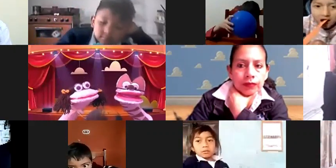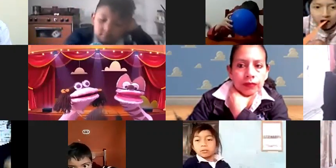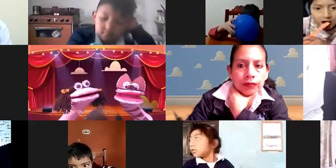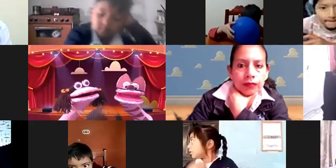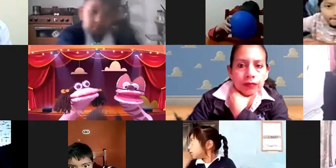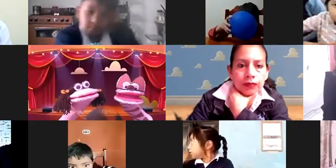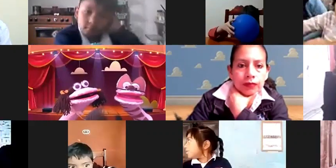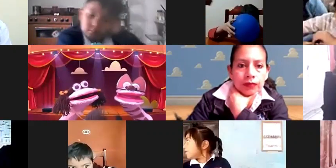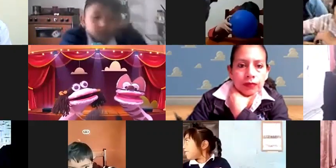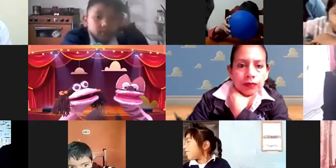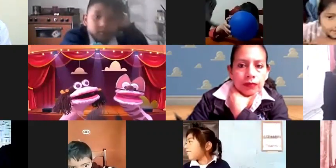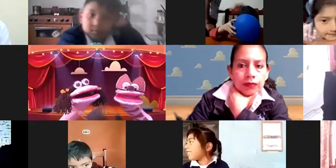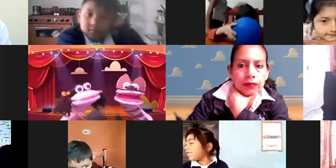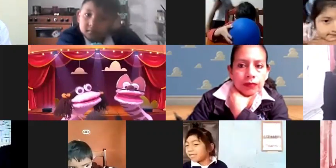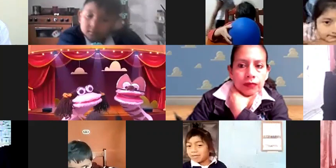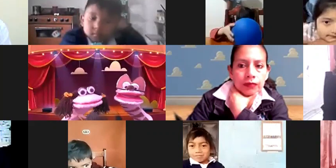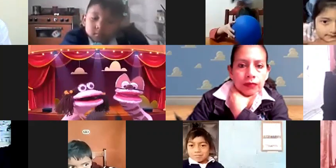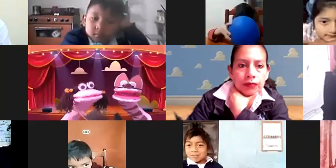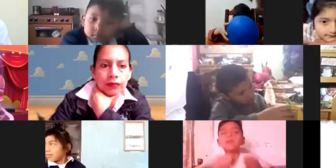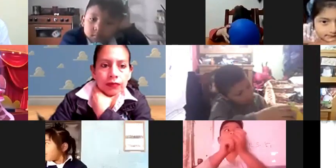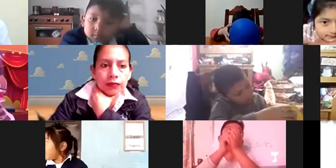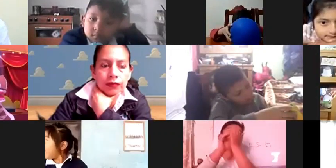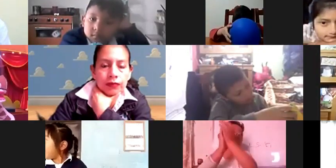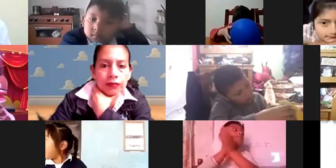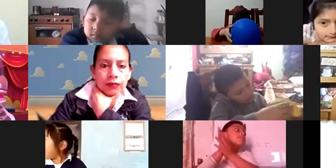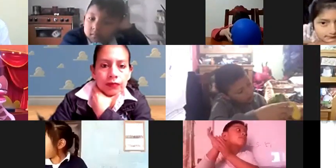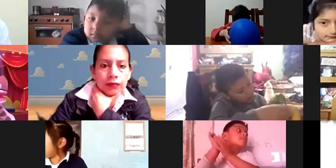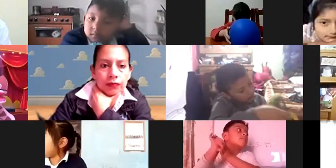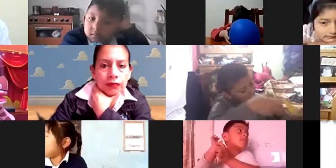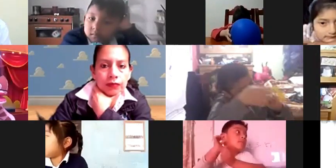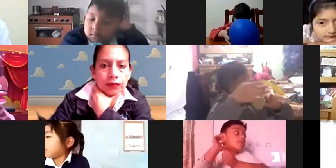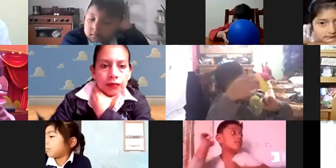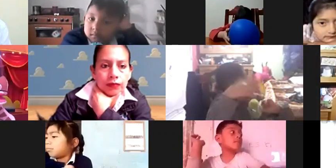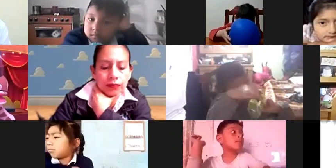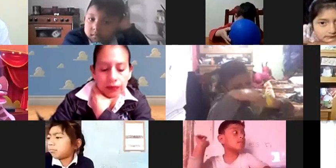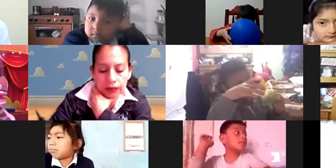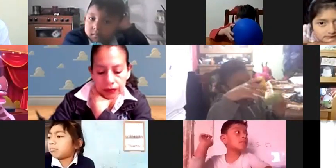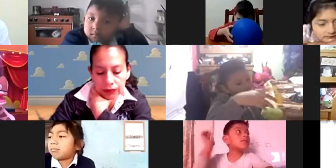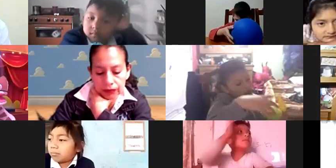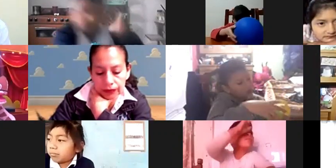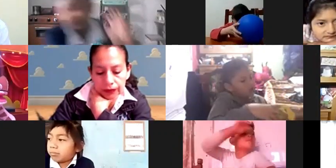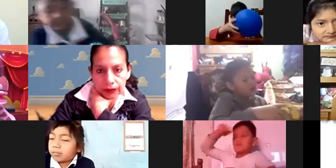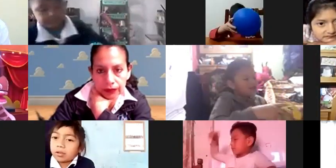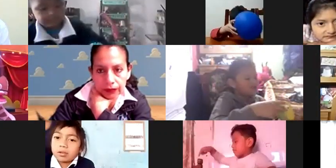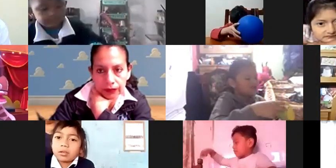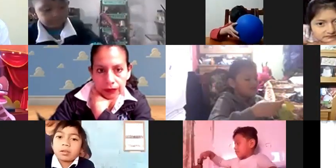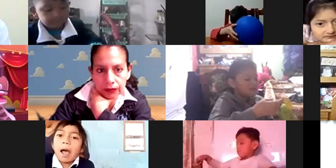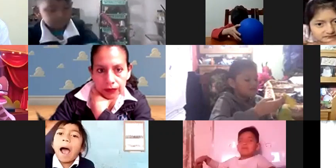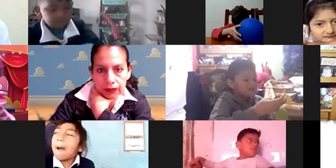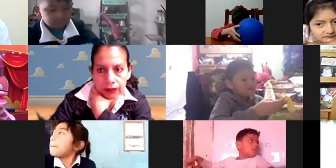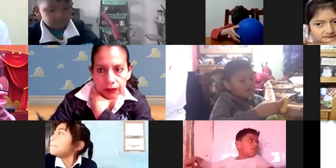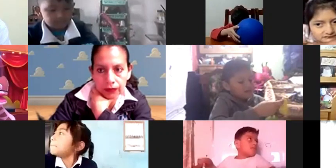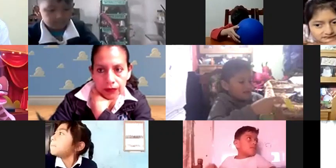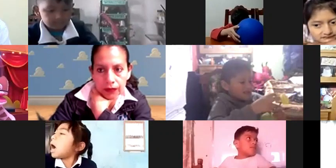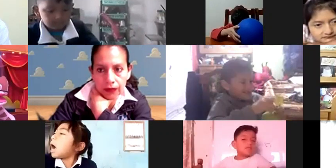todas las actividades y que puedan estar siempre informados. También dice